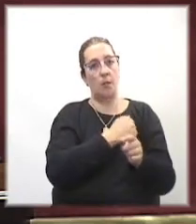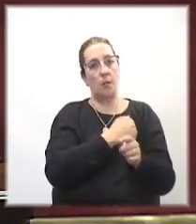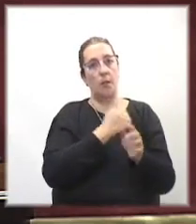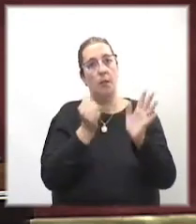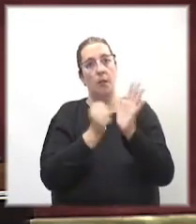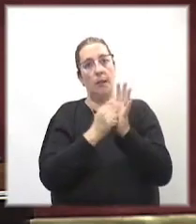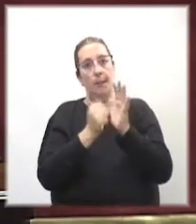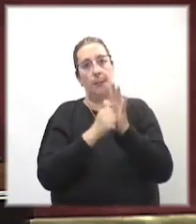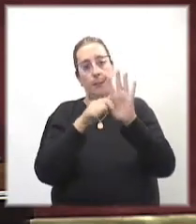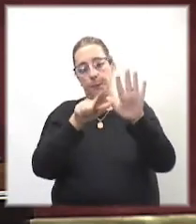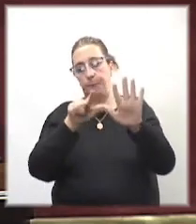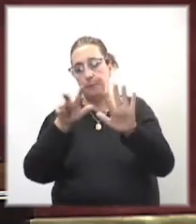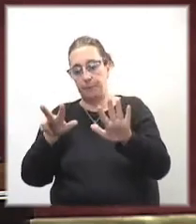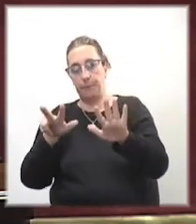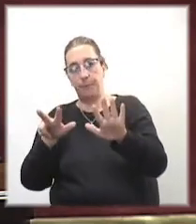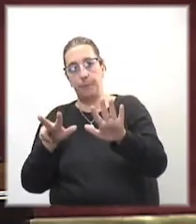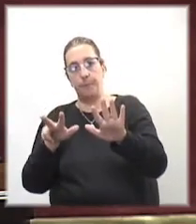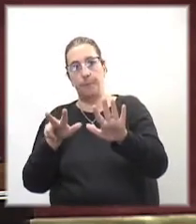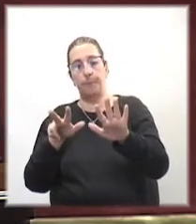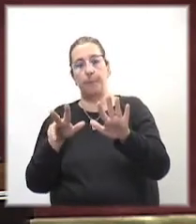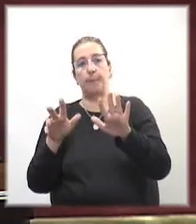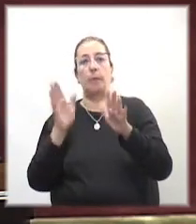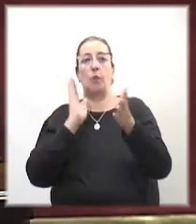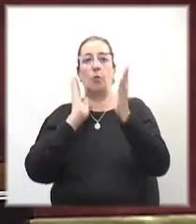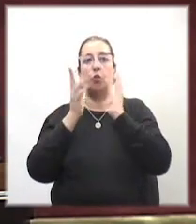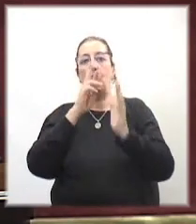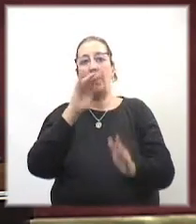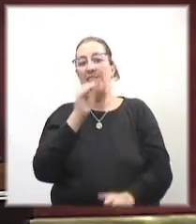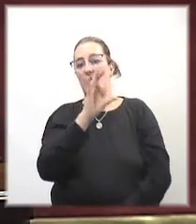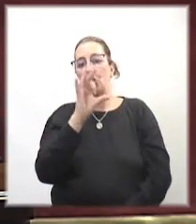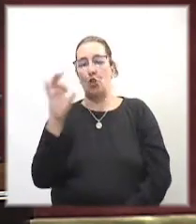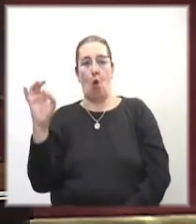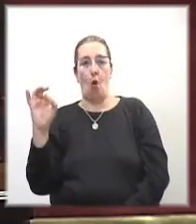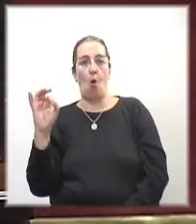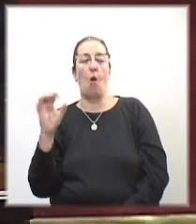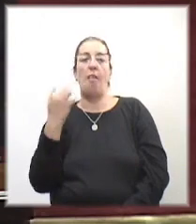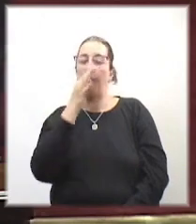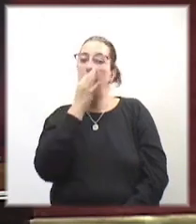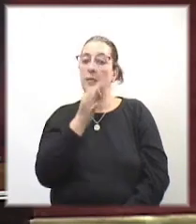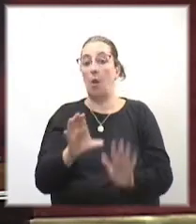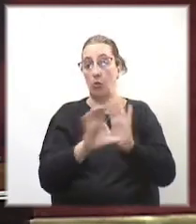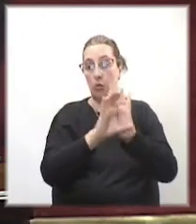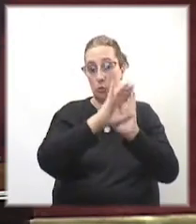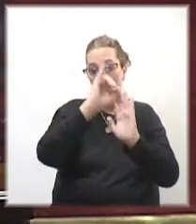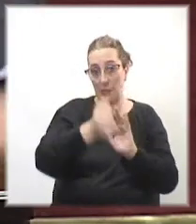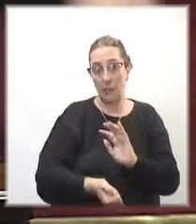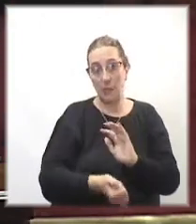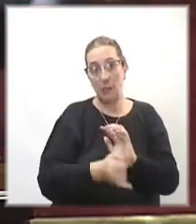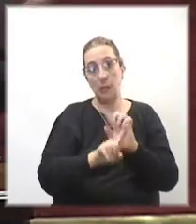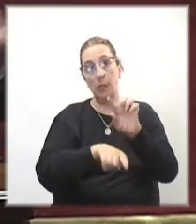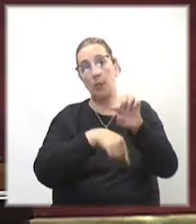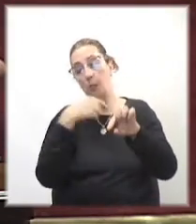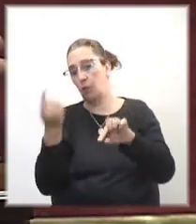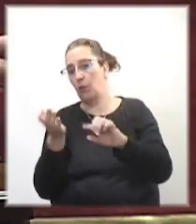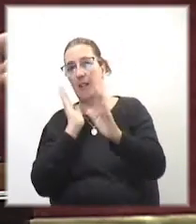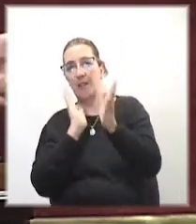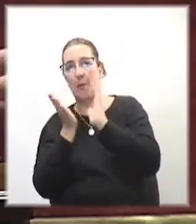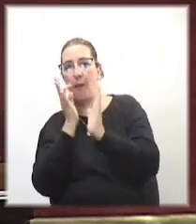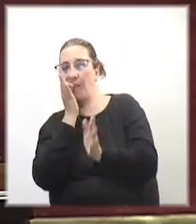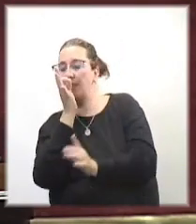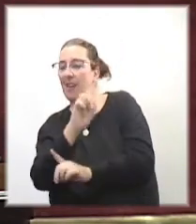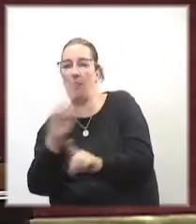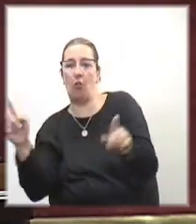con que era, el doctor Rizzo decía que era constitucional y otra de las abogadas decía